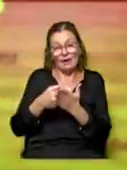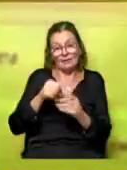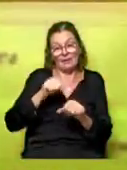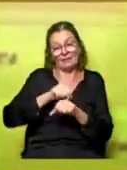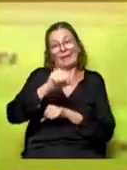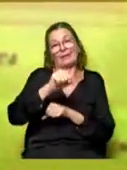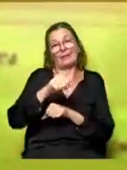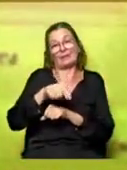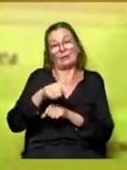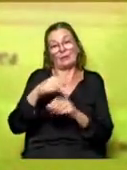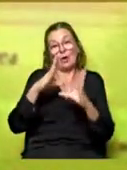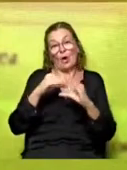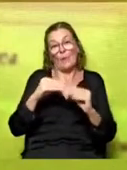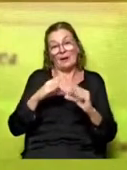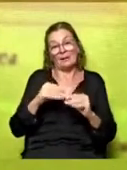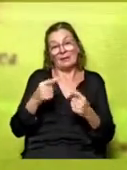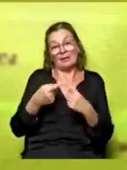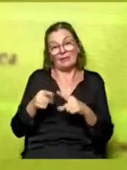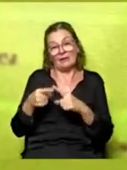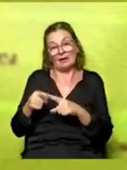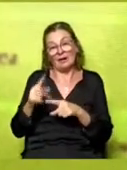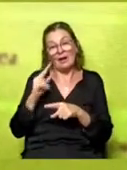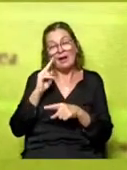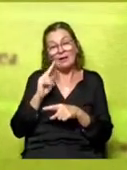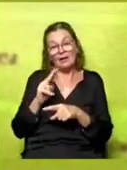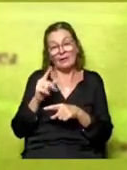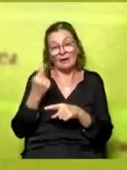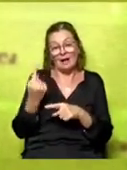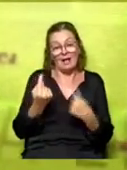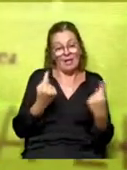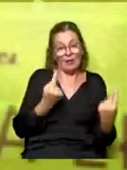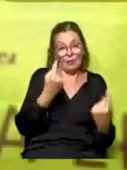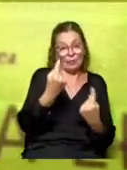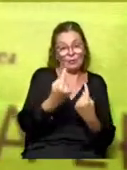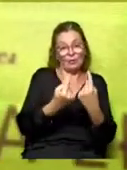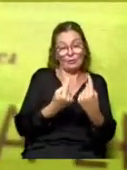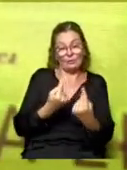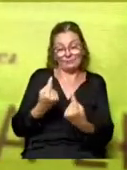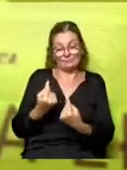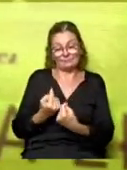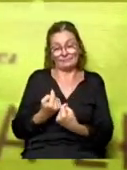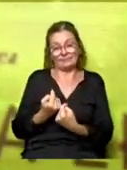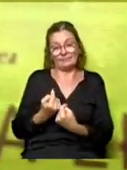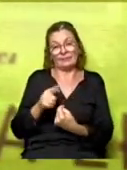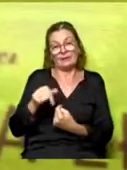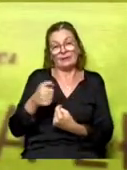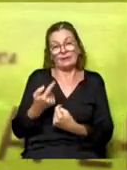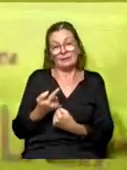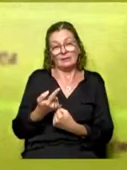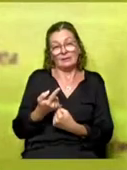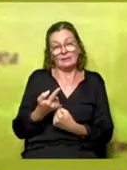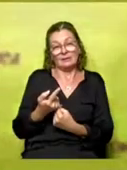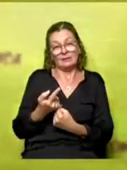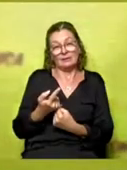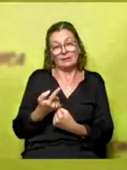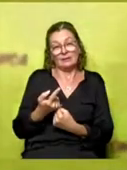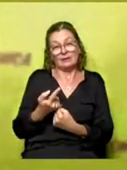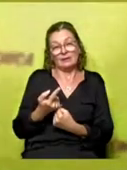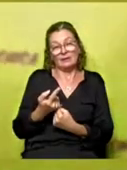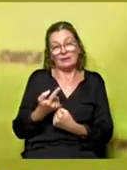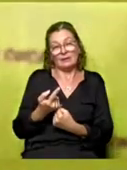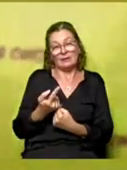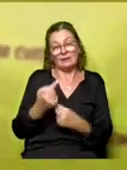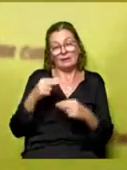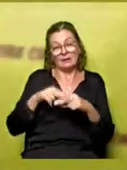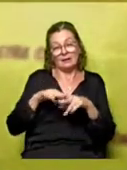caso, no es cooperativa, es otra cosa. Digo, hay que ver caso a caso, ¿está? Eso por un lado. Después, la red de